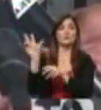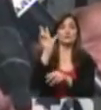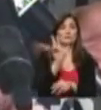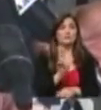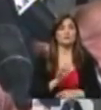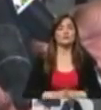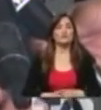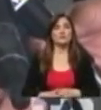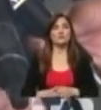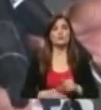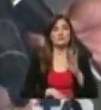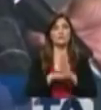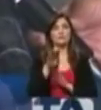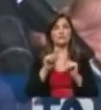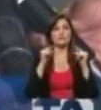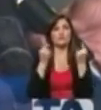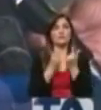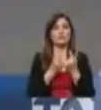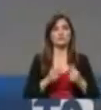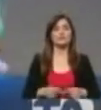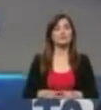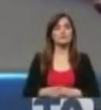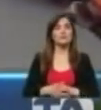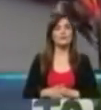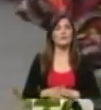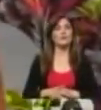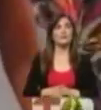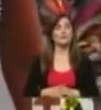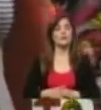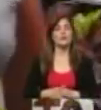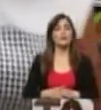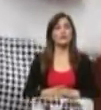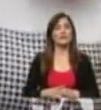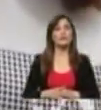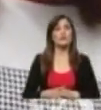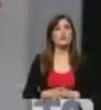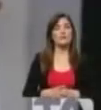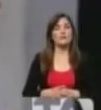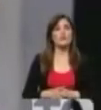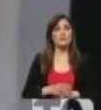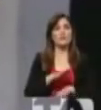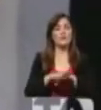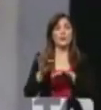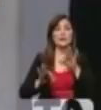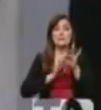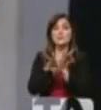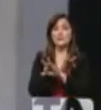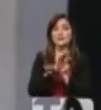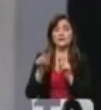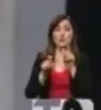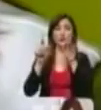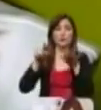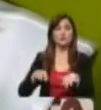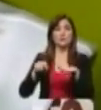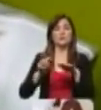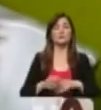en este momento una mayoría, entonces conformamos las 3 personas. También se habló de quién tendría la potestad para reemplazar a los militantes